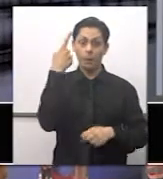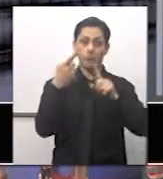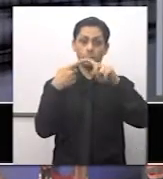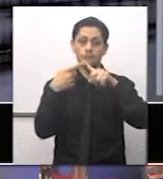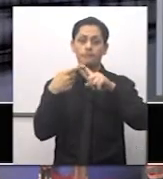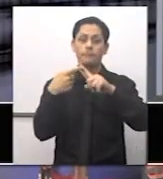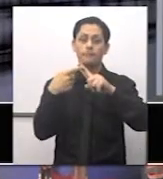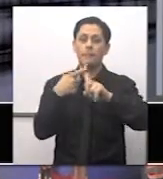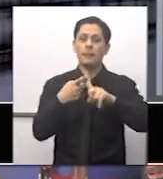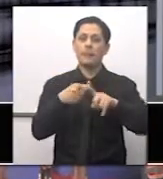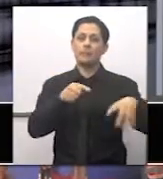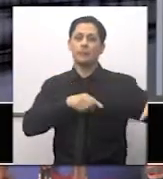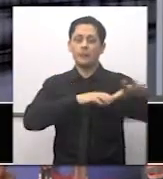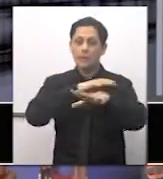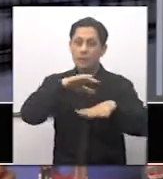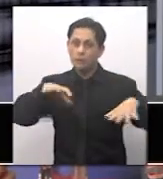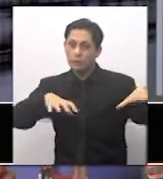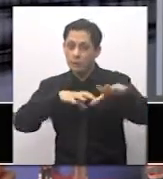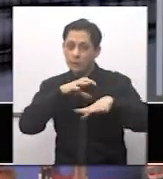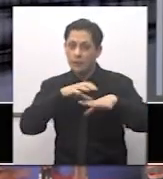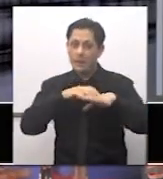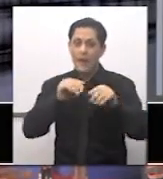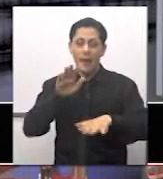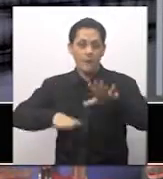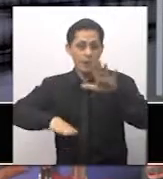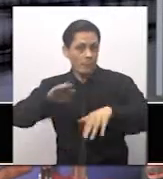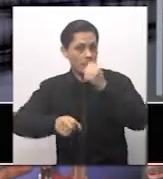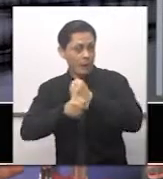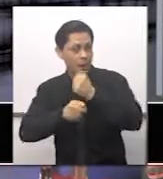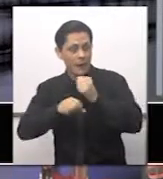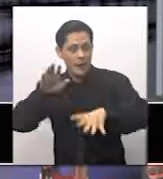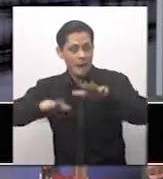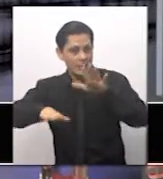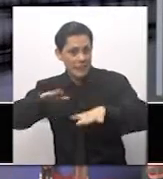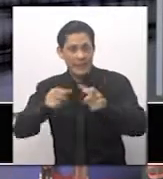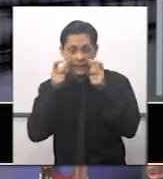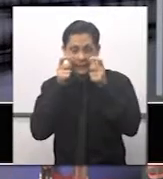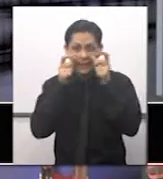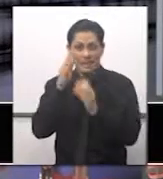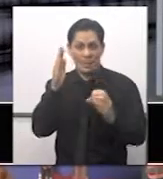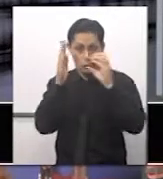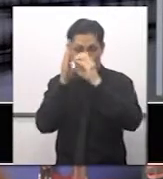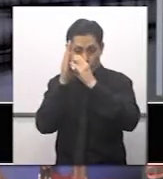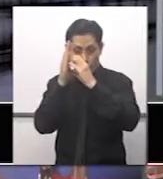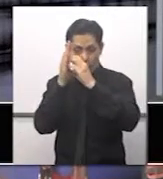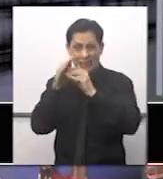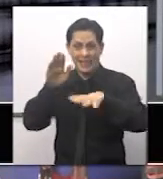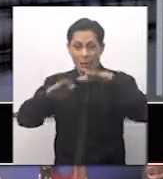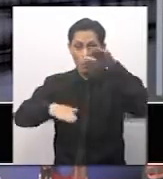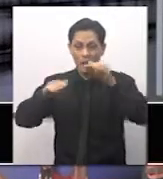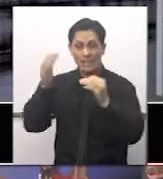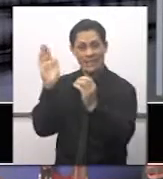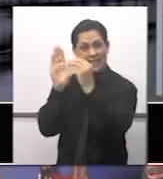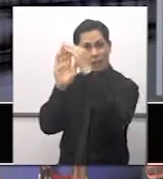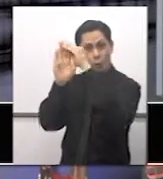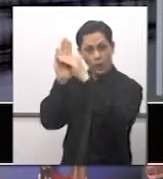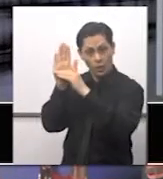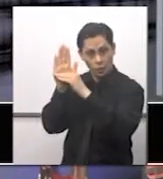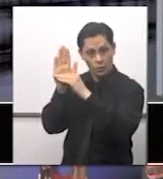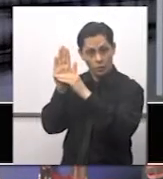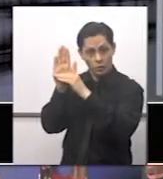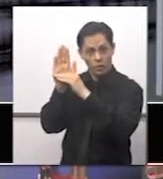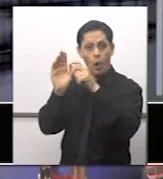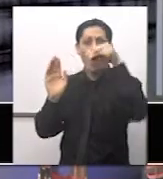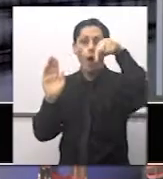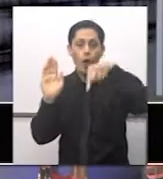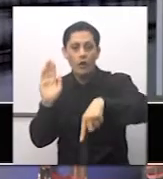los trabajadores eventuales, portuarios eventuales, que está regulado en el Código de Trabajo, así que es una situación legal, hoy día es una situación